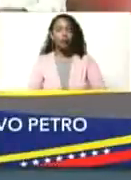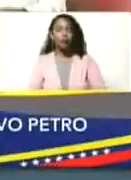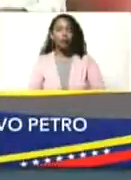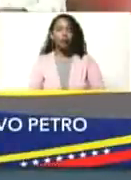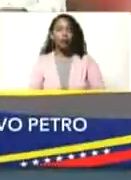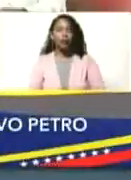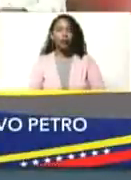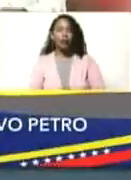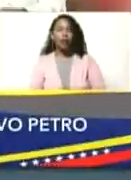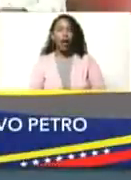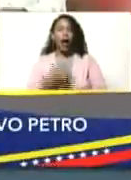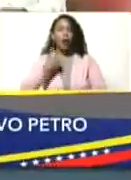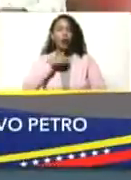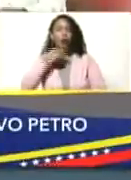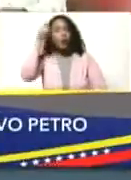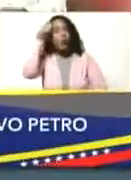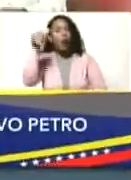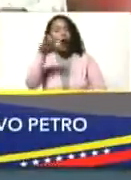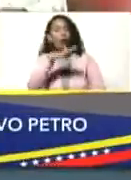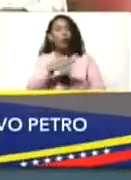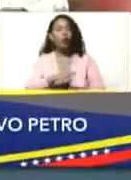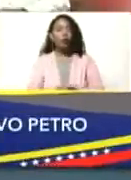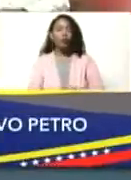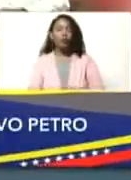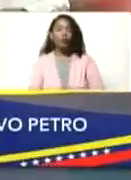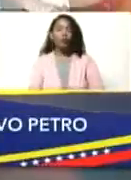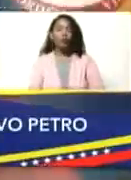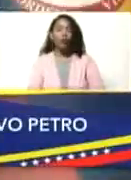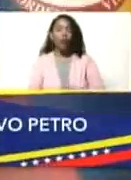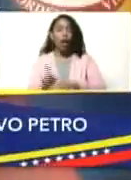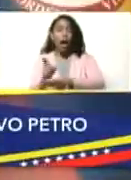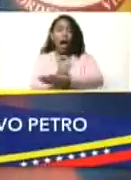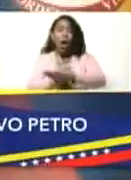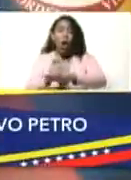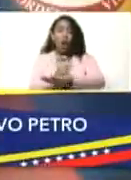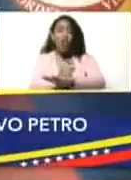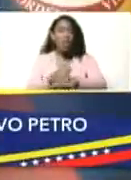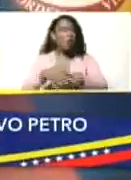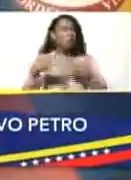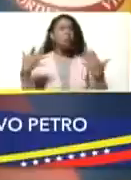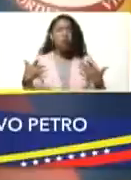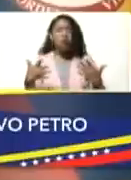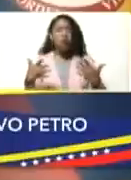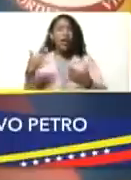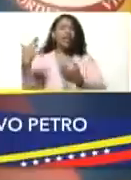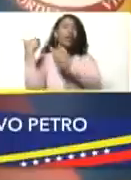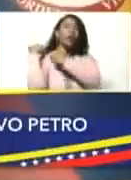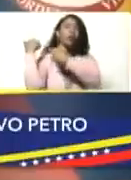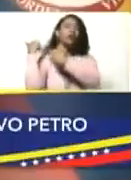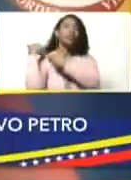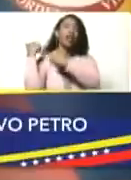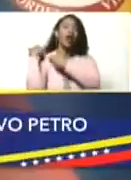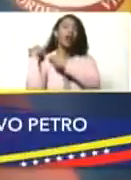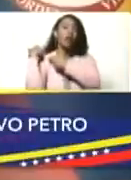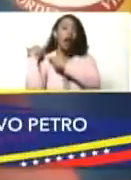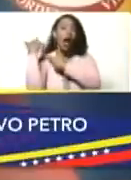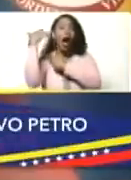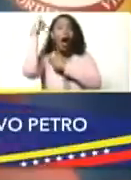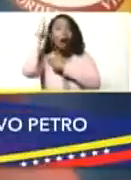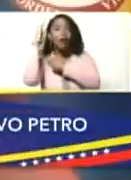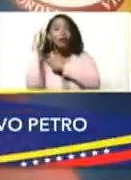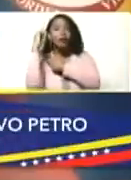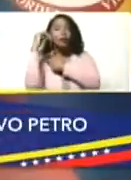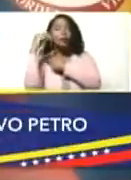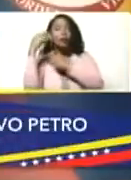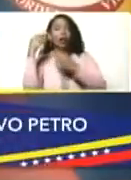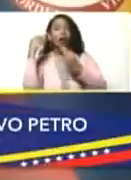Entre nuestros pueblos. Y los gobiernos estamos obligados, en la diversidad de nuestras